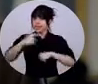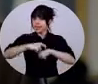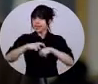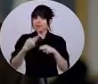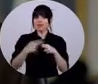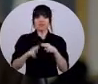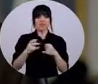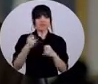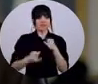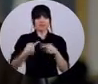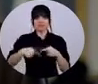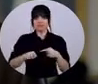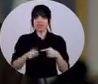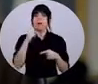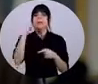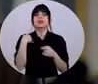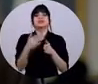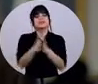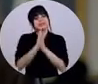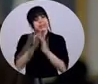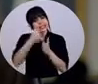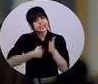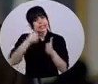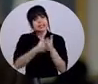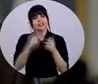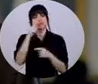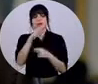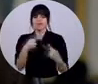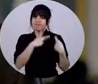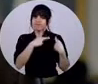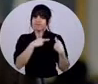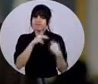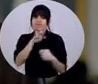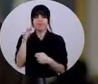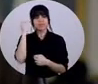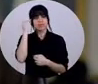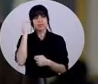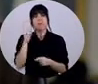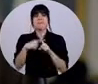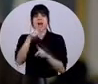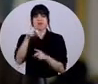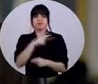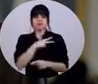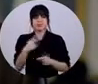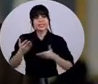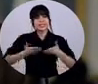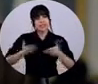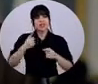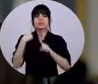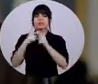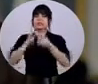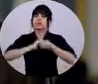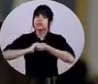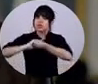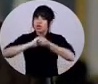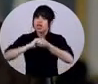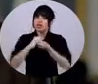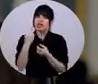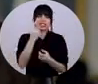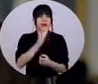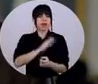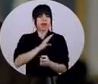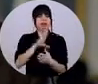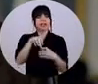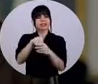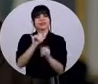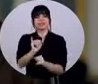Sin embargo, el tiempo se agota, por lo que apelo con vehemencia a la responsabilidad, vocación de